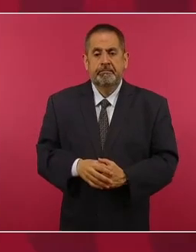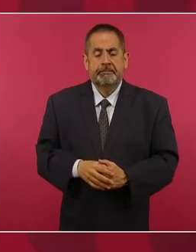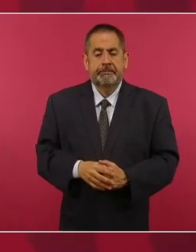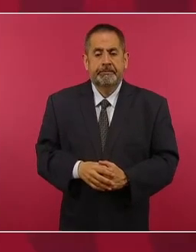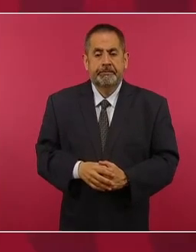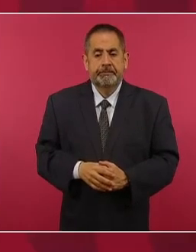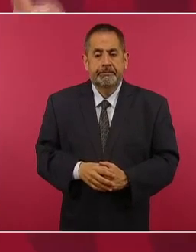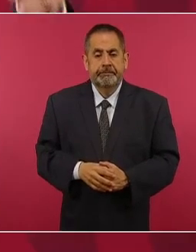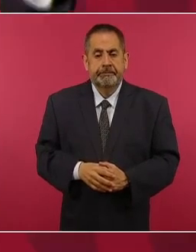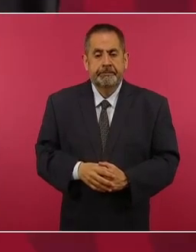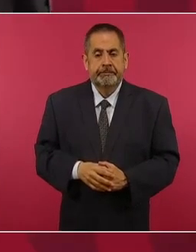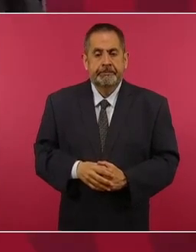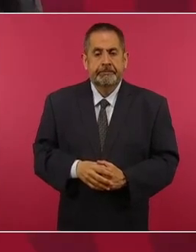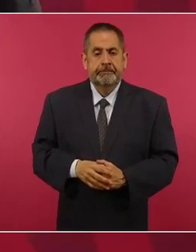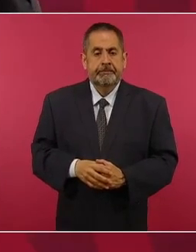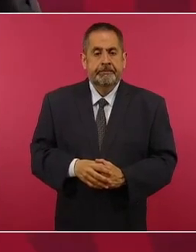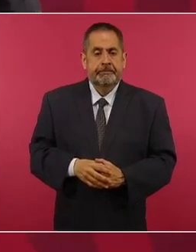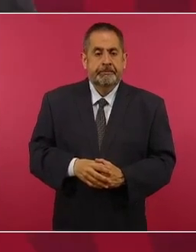Y se